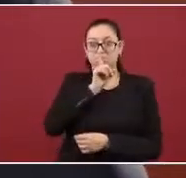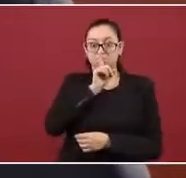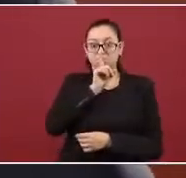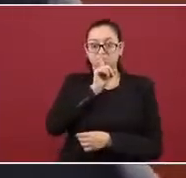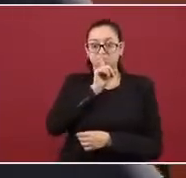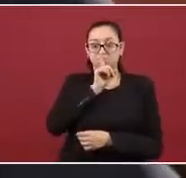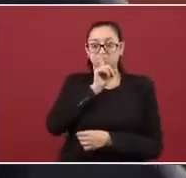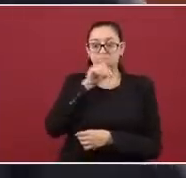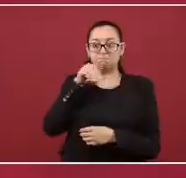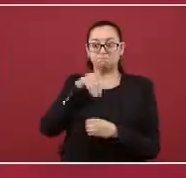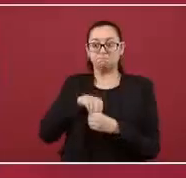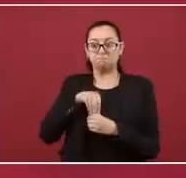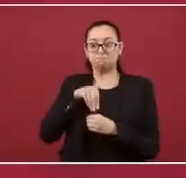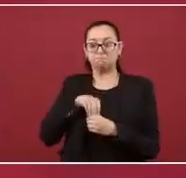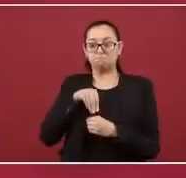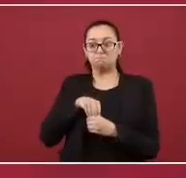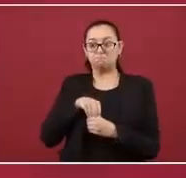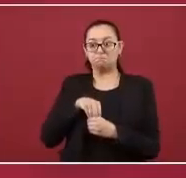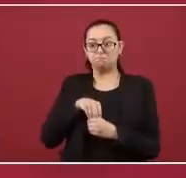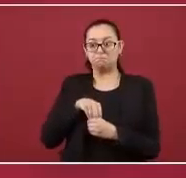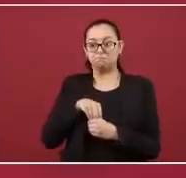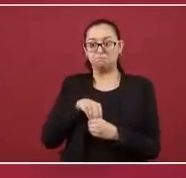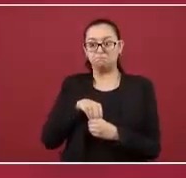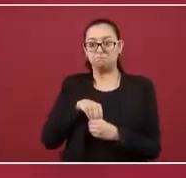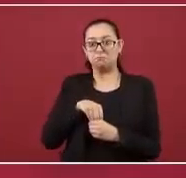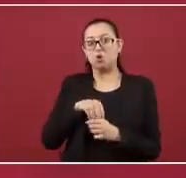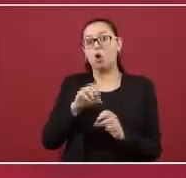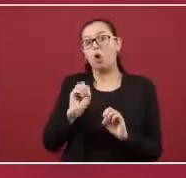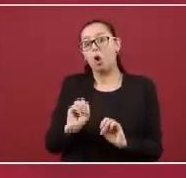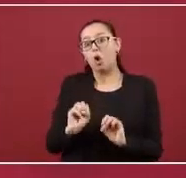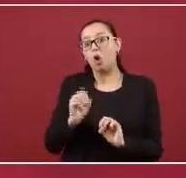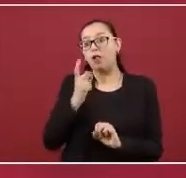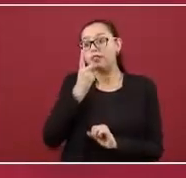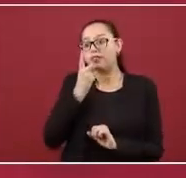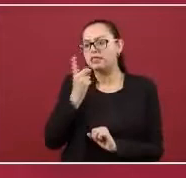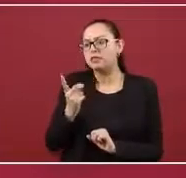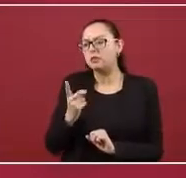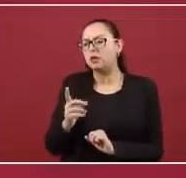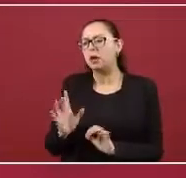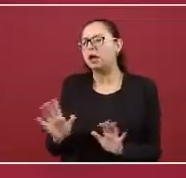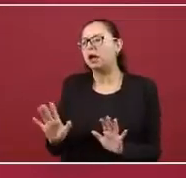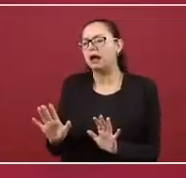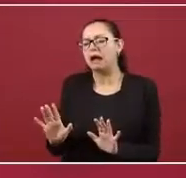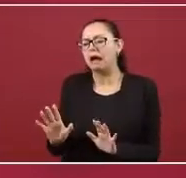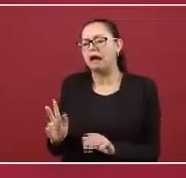o le digo no conviene, no te metas,